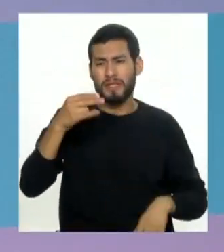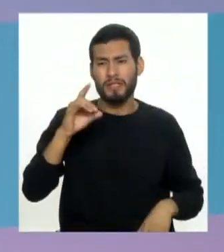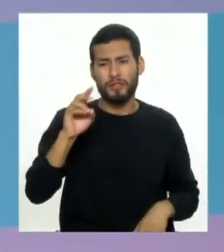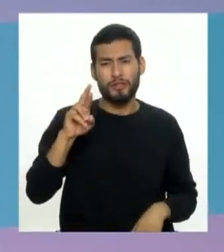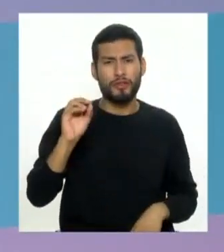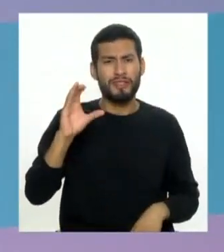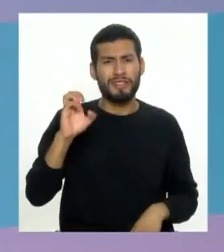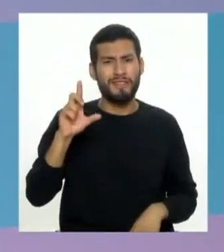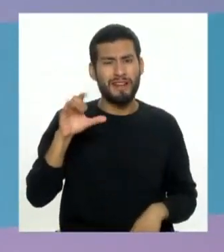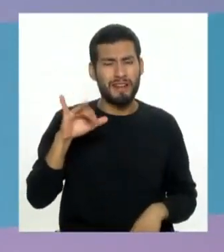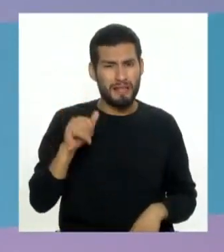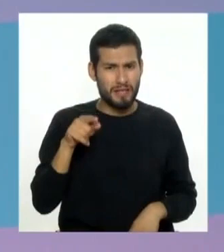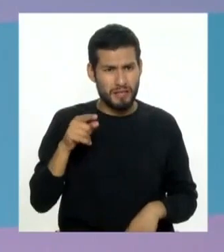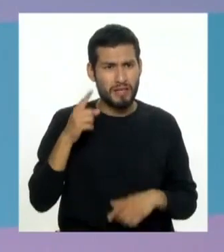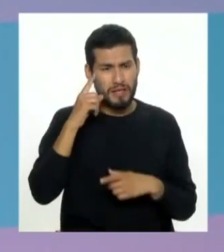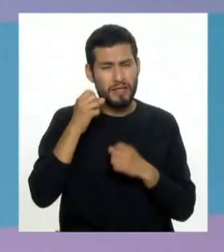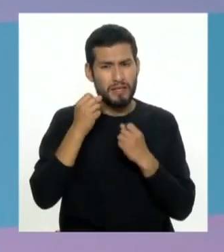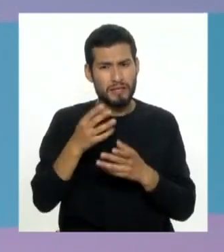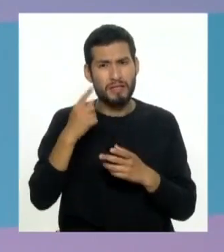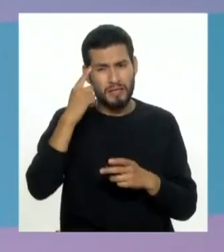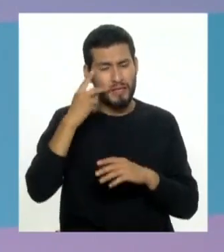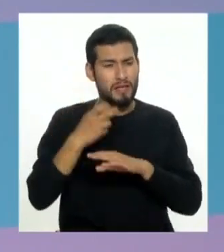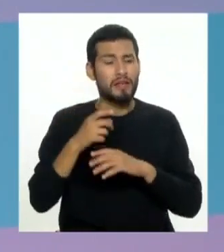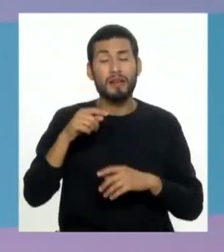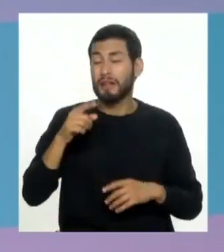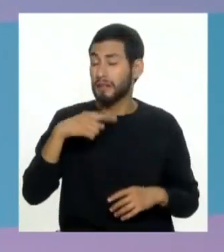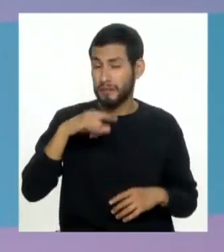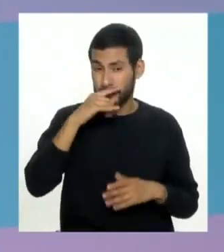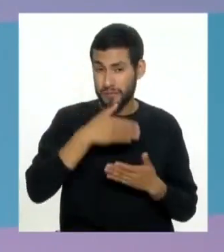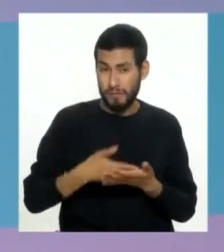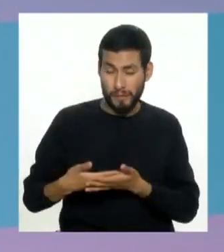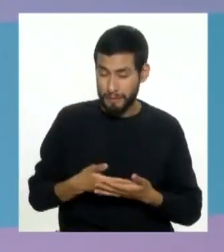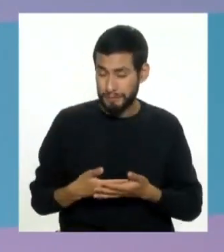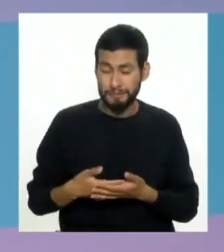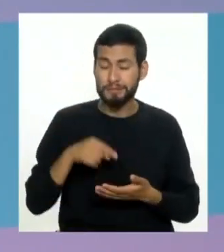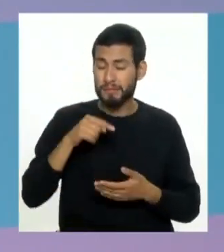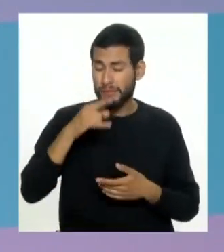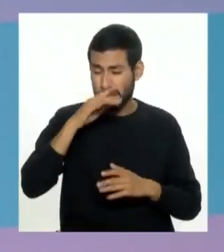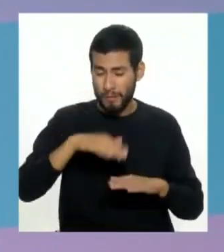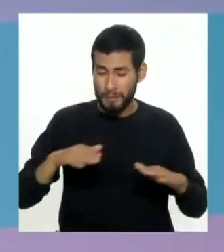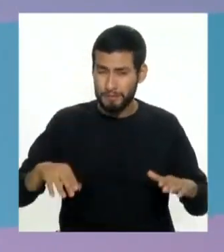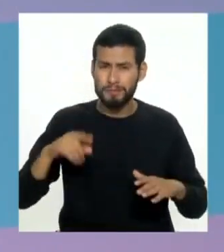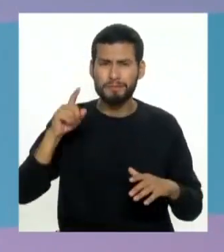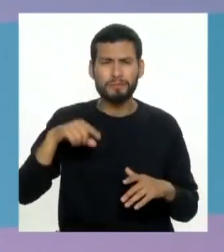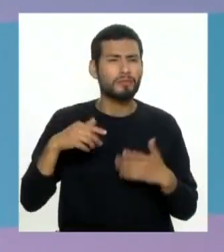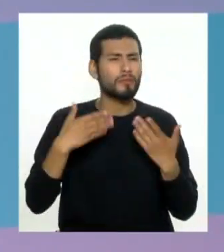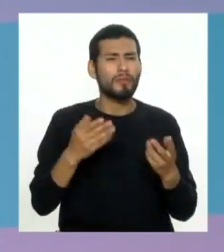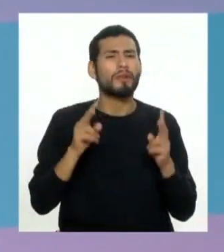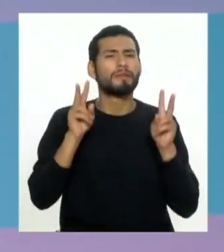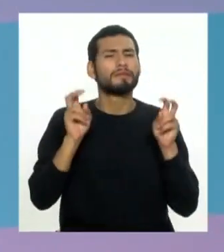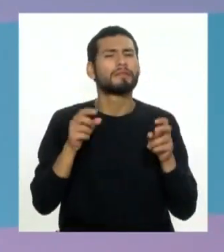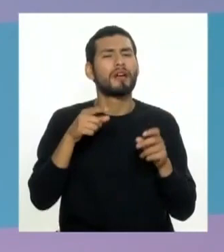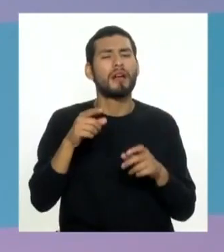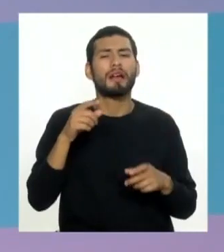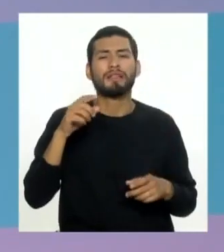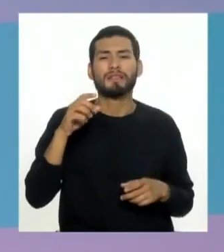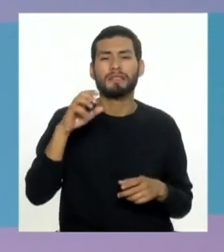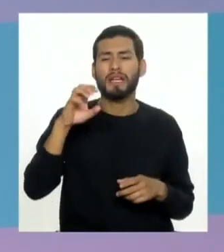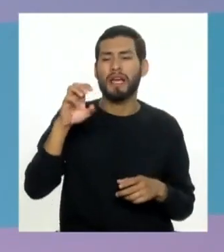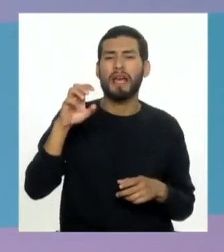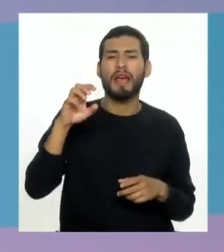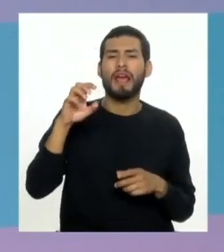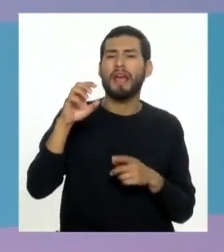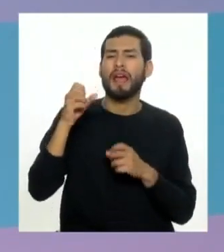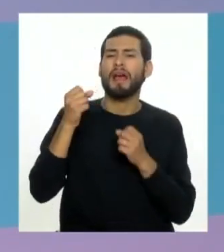causa de crisis epilépticas, ¿no? En niños también hay que tener en cuenta que hay varios, lo que llamamos nosotros, eventos paroxísticos